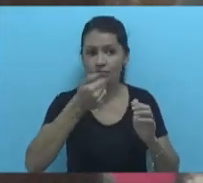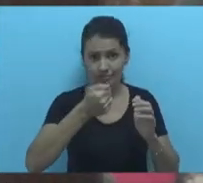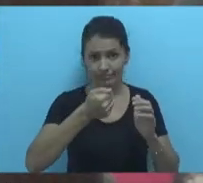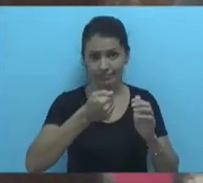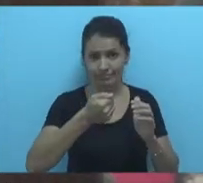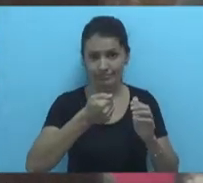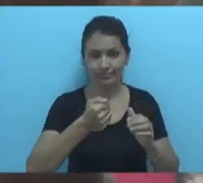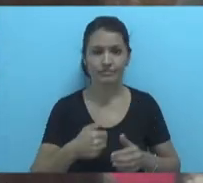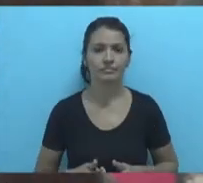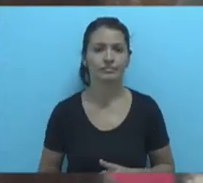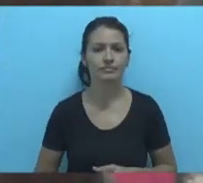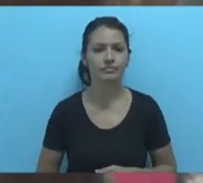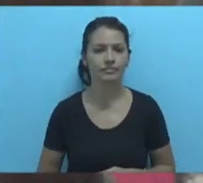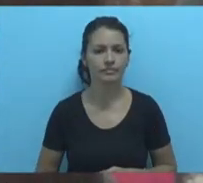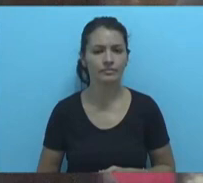tema.